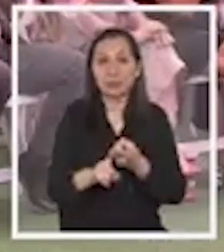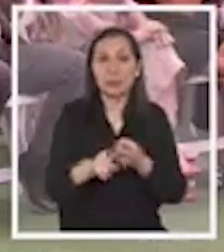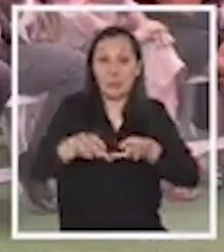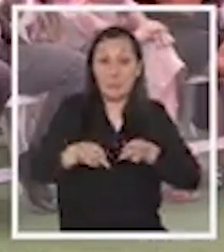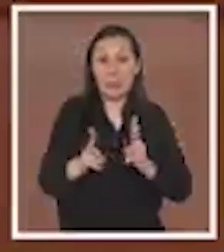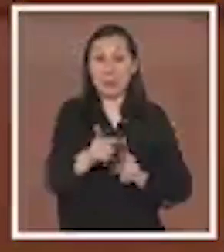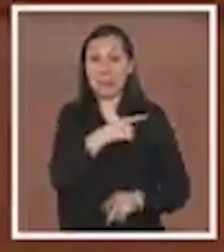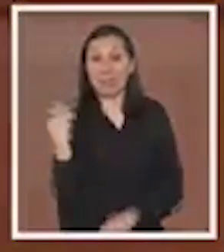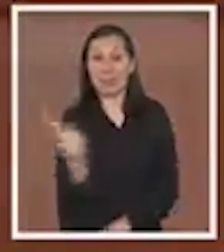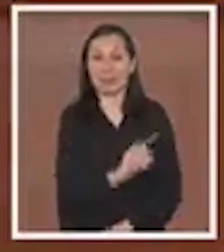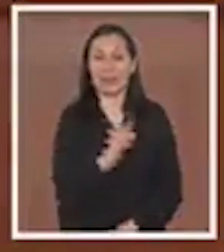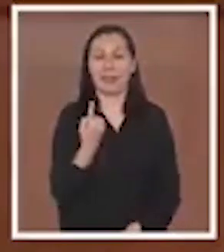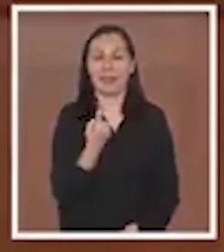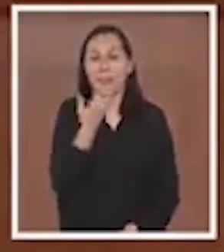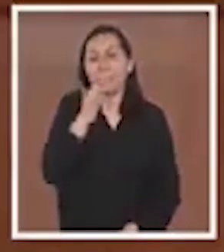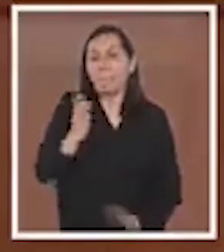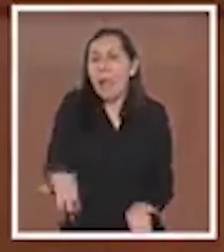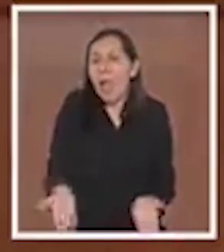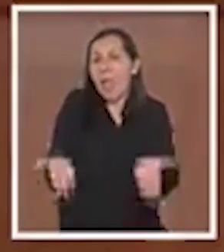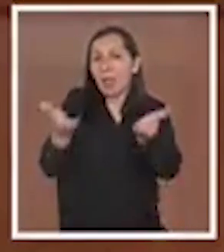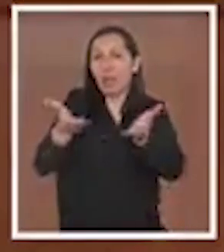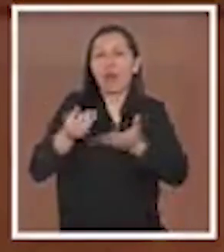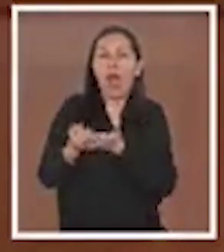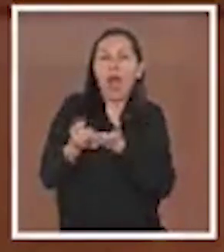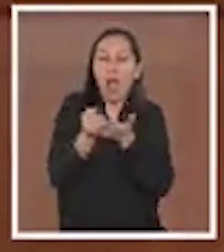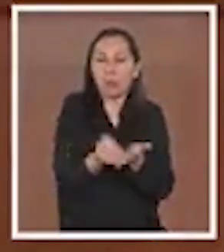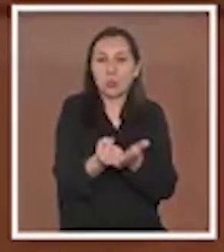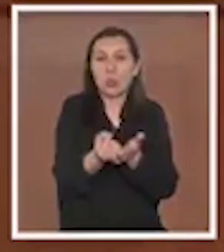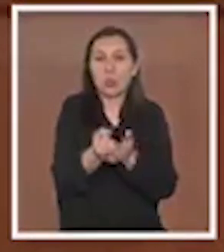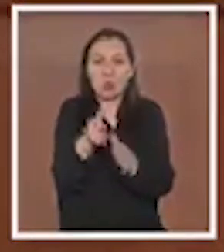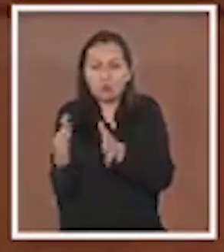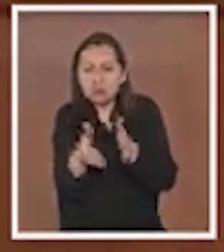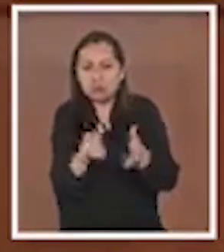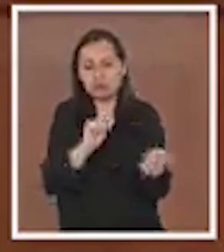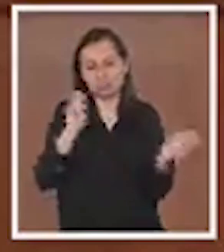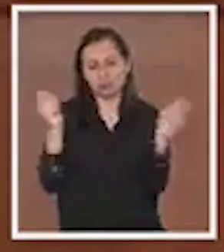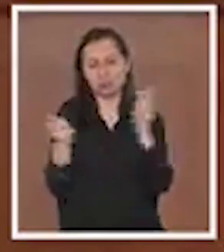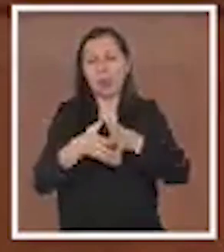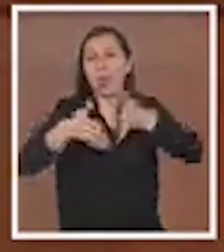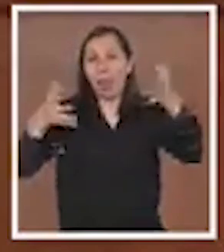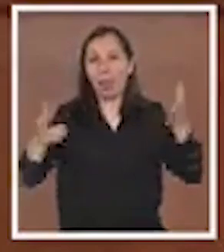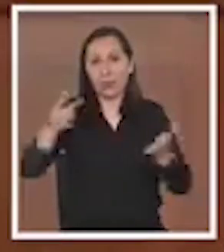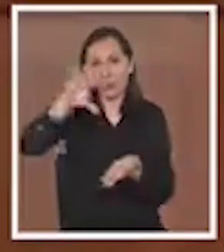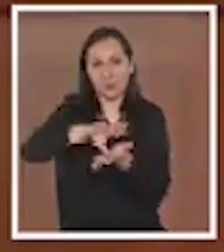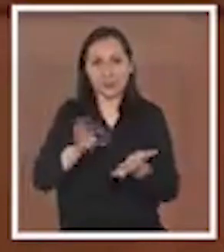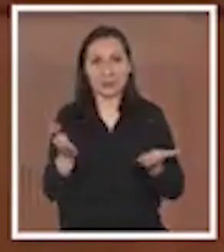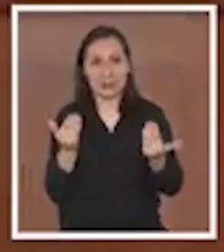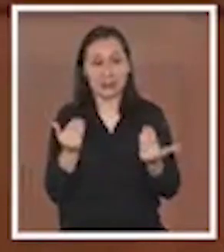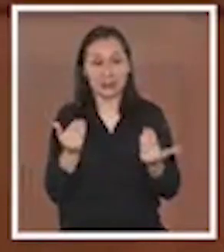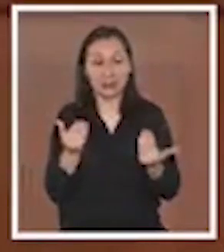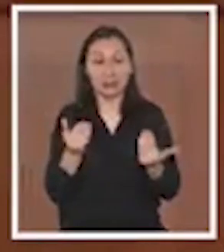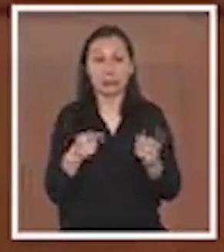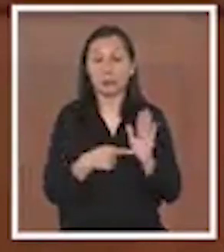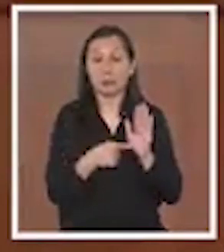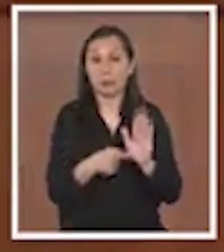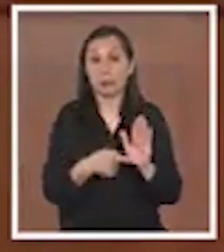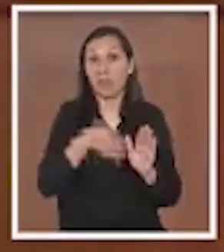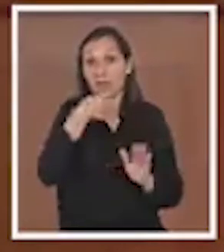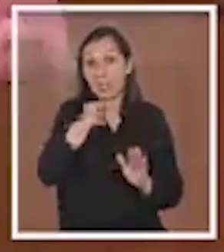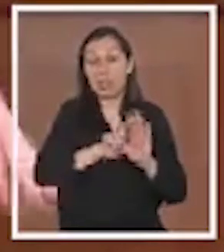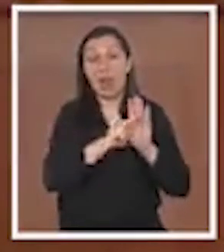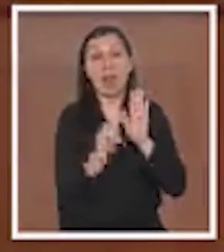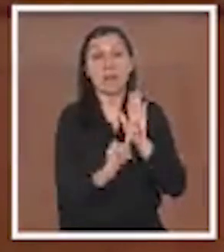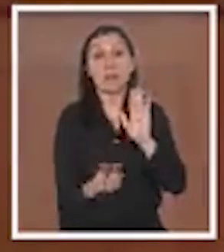va a permitir mejorar y contribuir a delinear las grandes transformaciones que necesitamos. Lo da cuenta de eso la